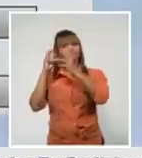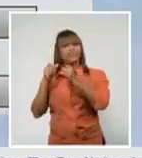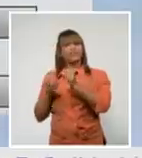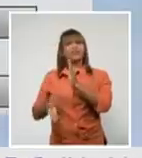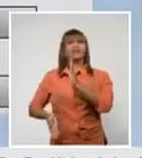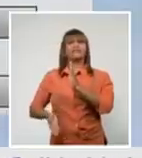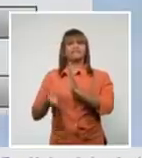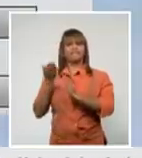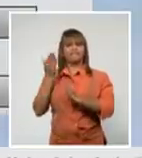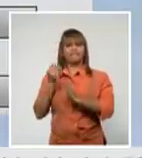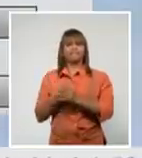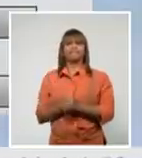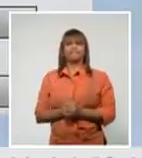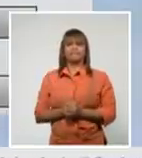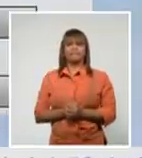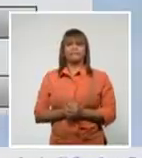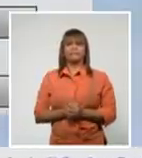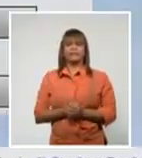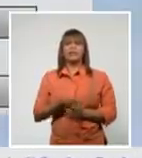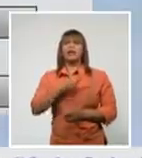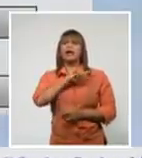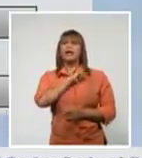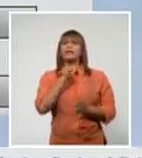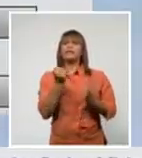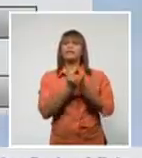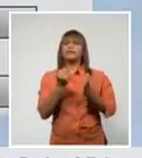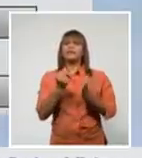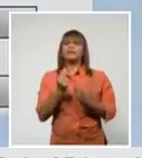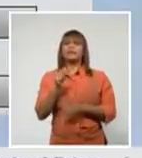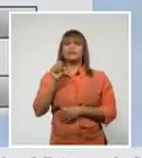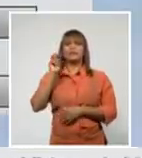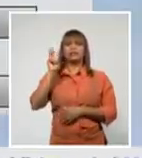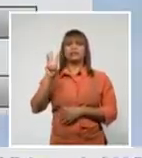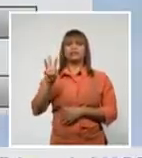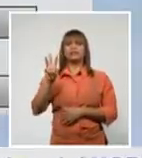Y ayer se diagnosticaron